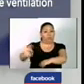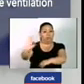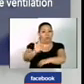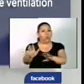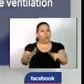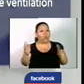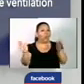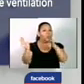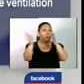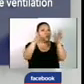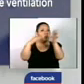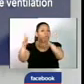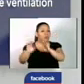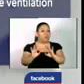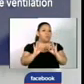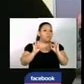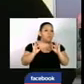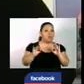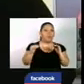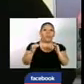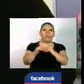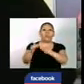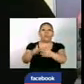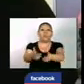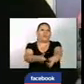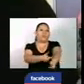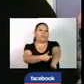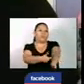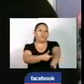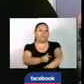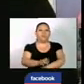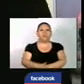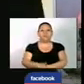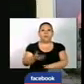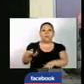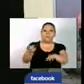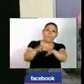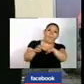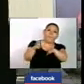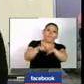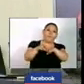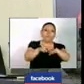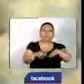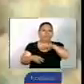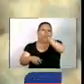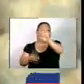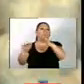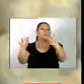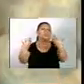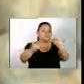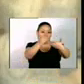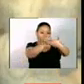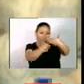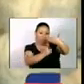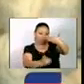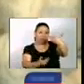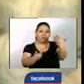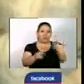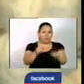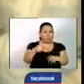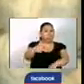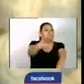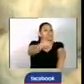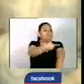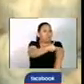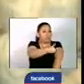de ventilación de nivel hospitalario el incremento en el número de viajeros se registra también luego de publicados los resultados de un estudio que señala que la